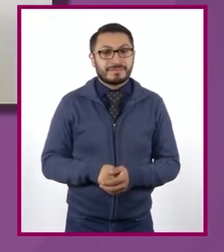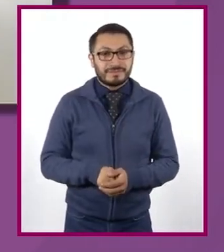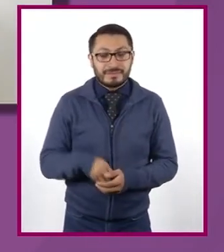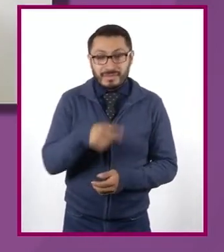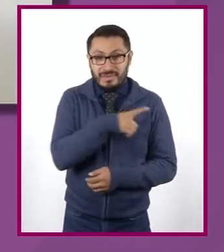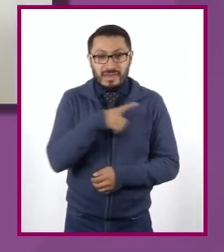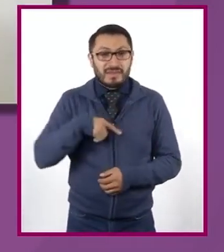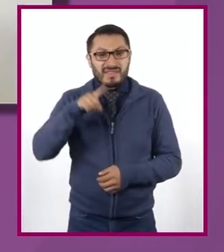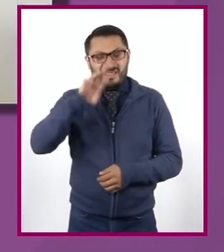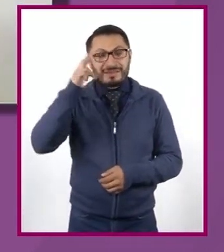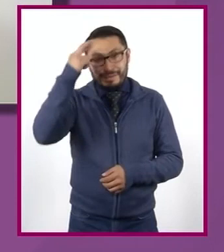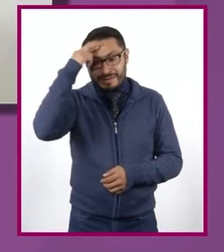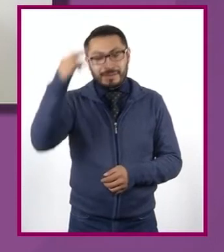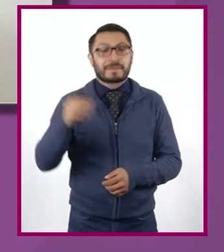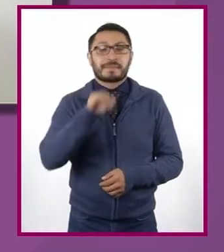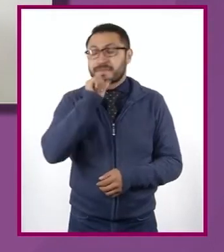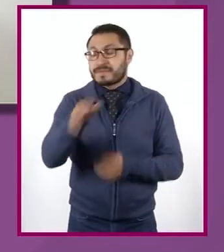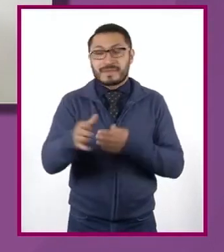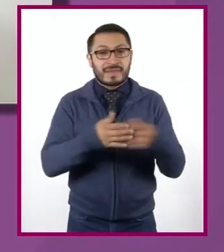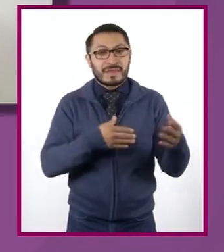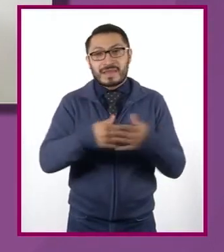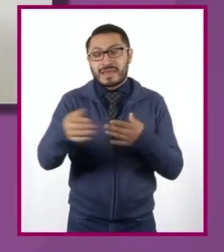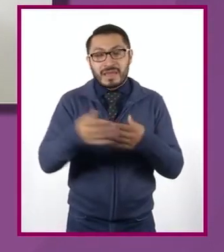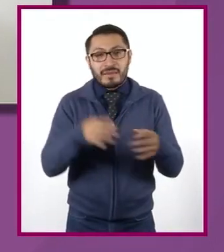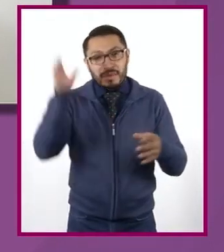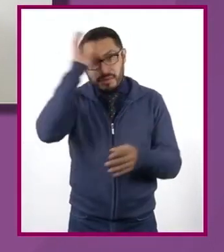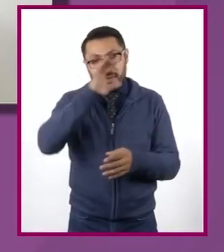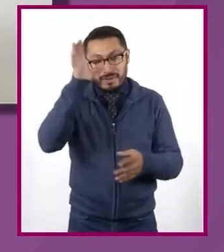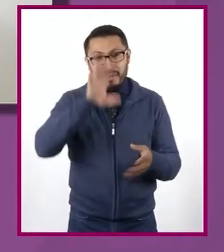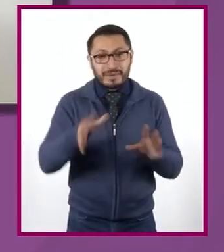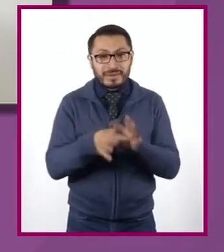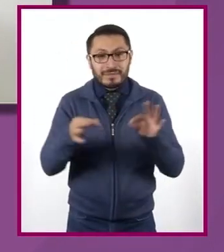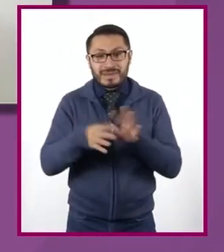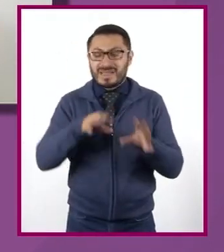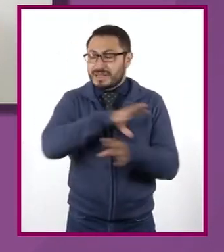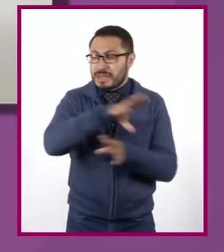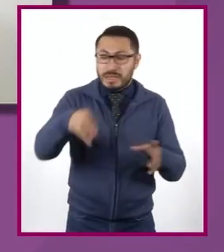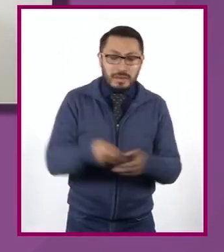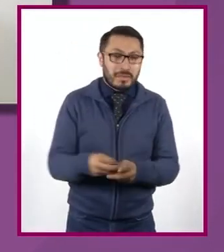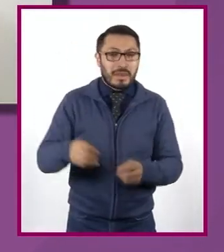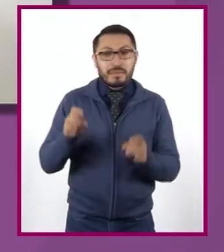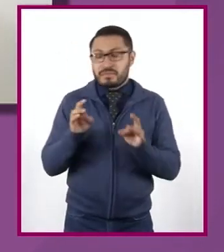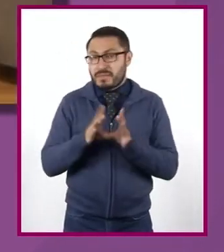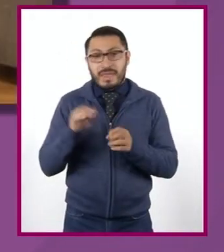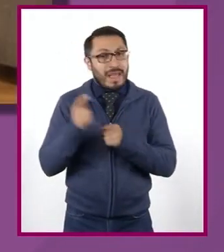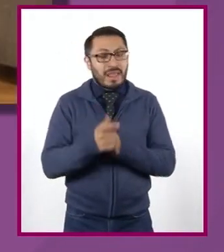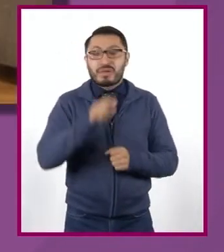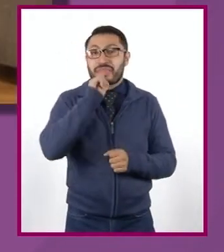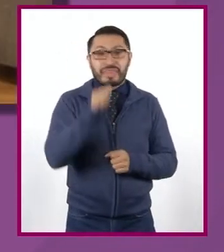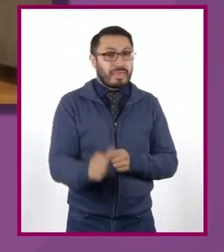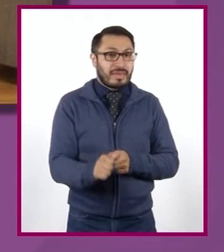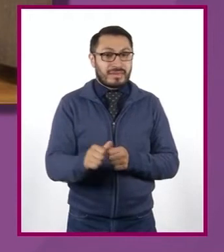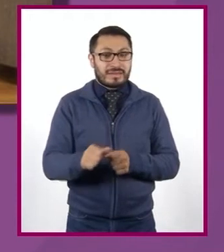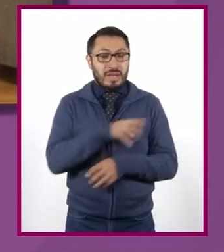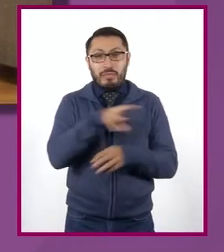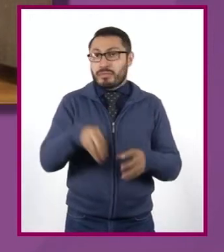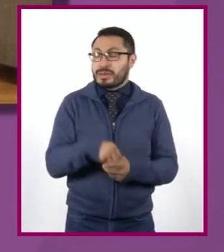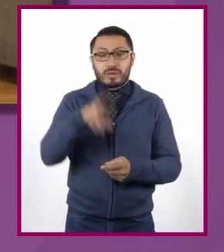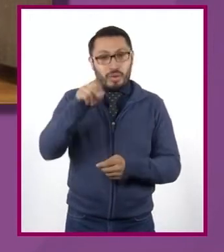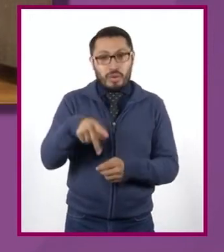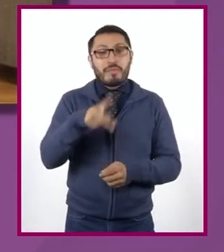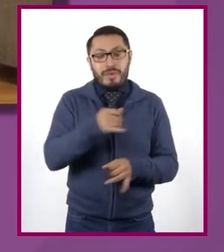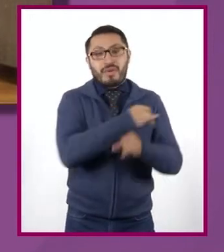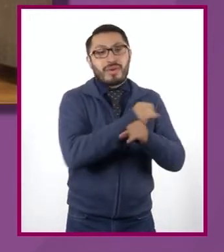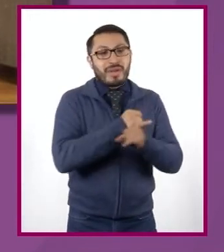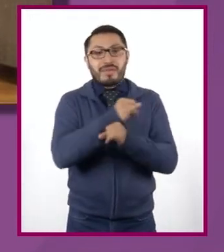Deben de tener presente que ningún modelo científico explica totalmente un fenómeno, un proceso o un objeto, y que la investigación constante